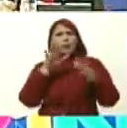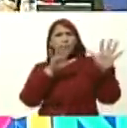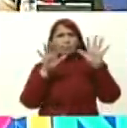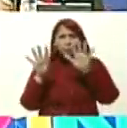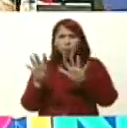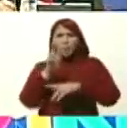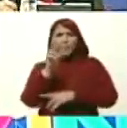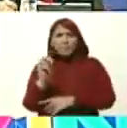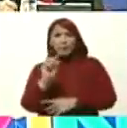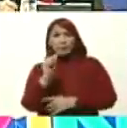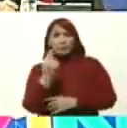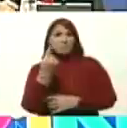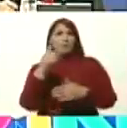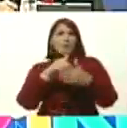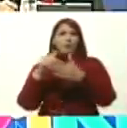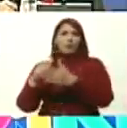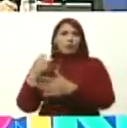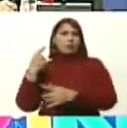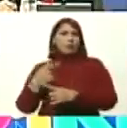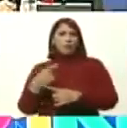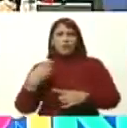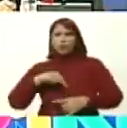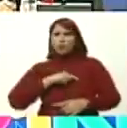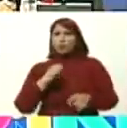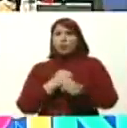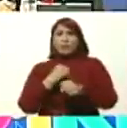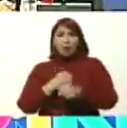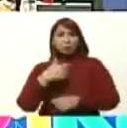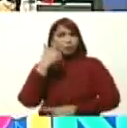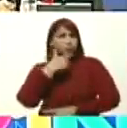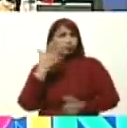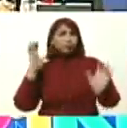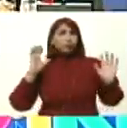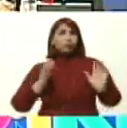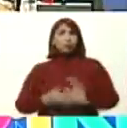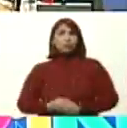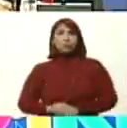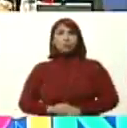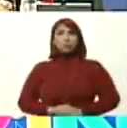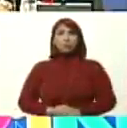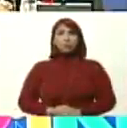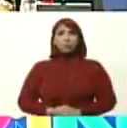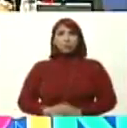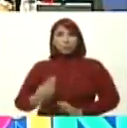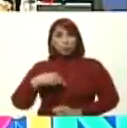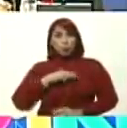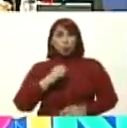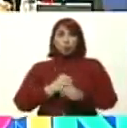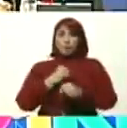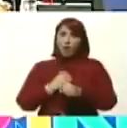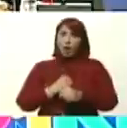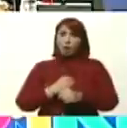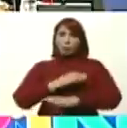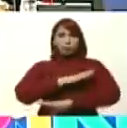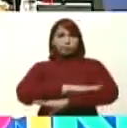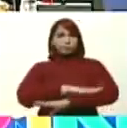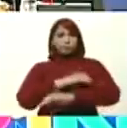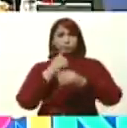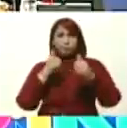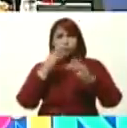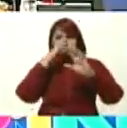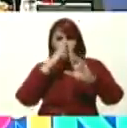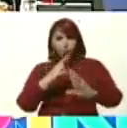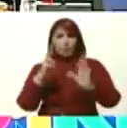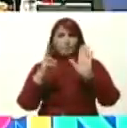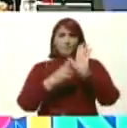primer votante. Estamos trabajando en serio, pues. Estamos trabajando con disciplina, con apego a la